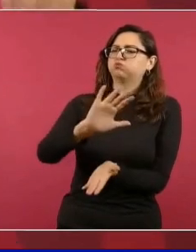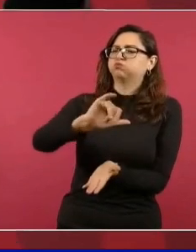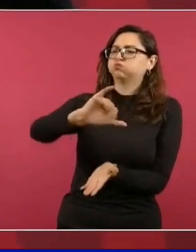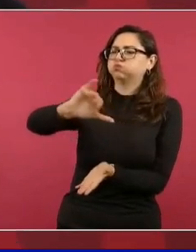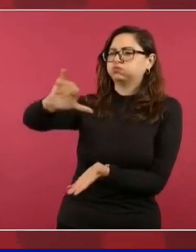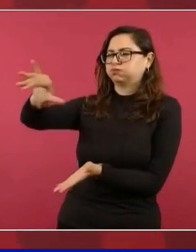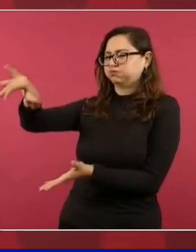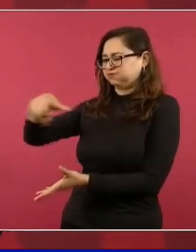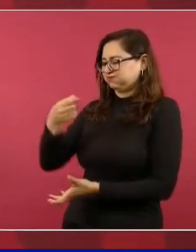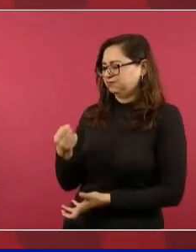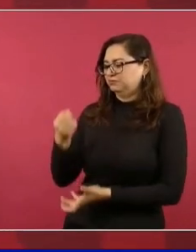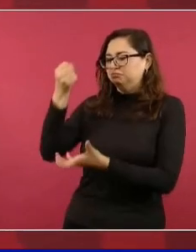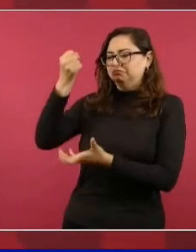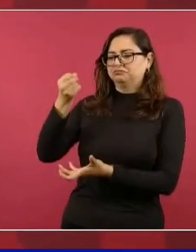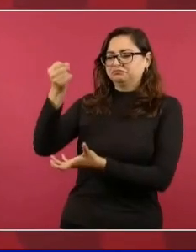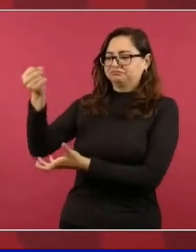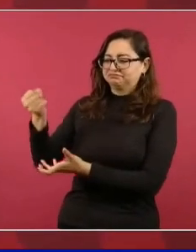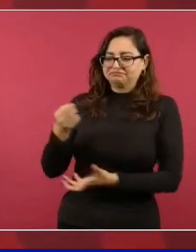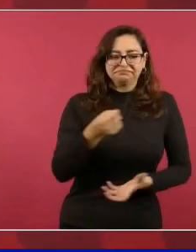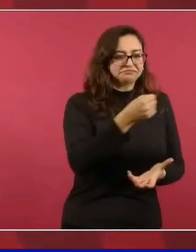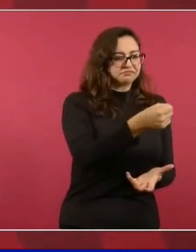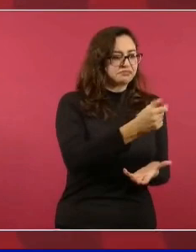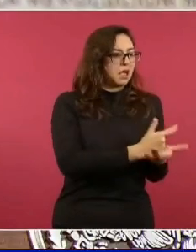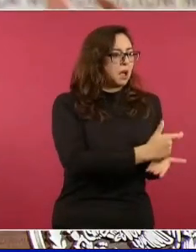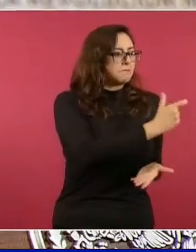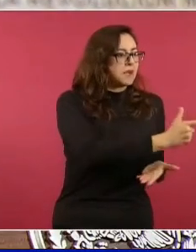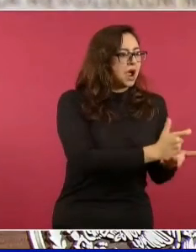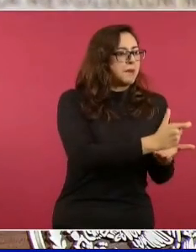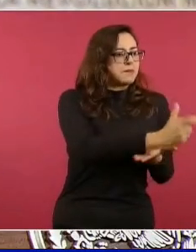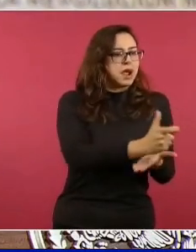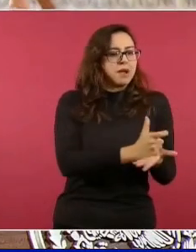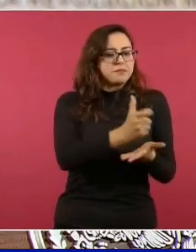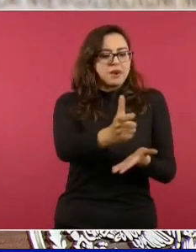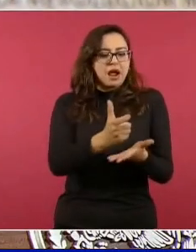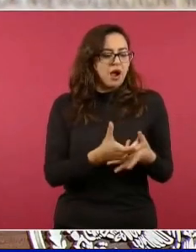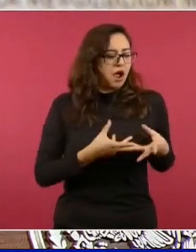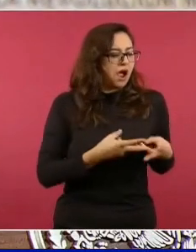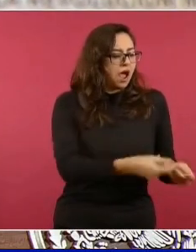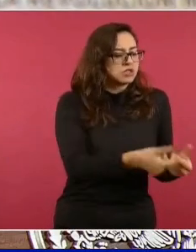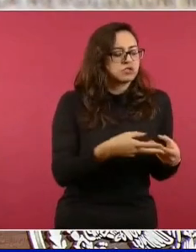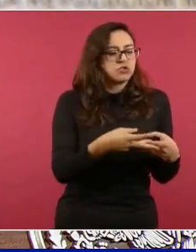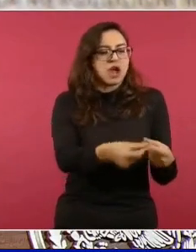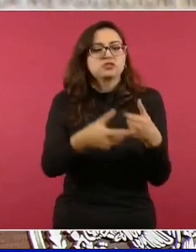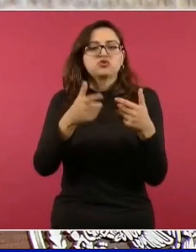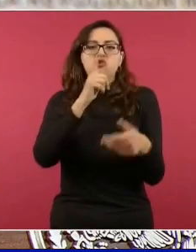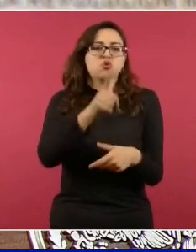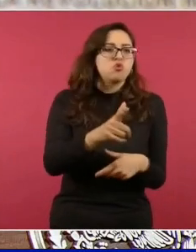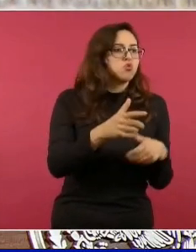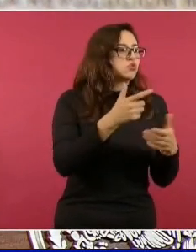se quedaba en el mismo gobierno. El gobierno estaba ensimismado